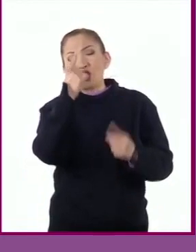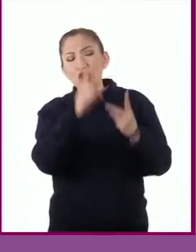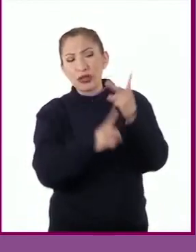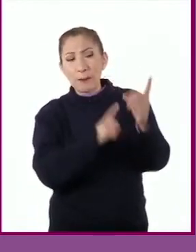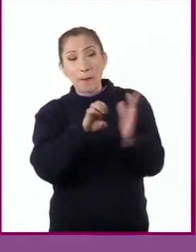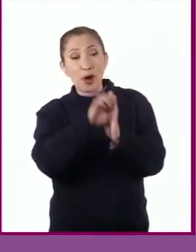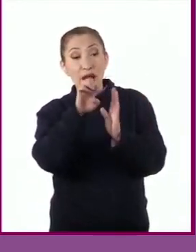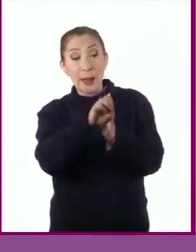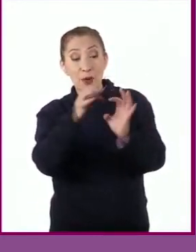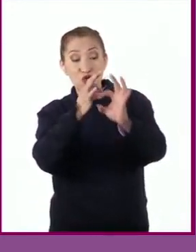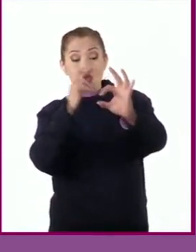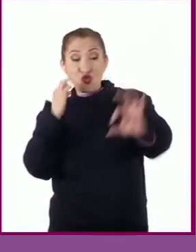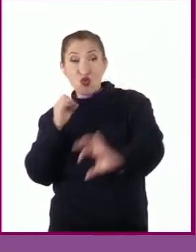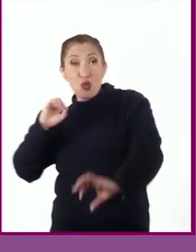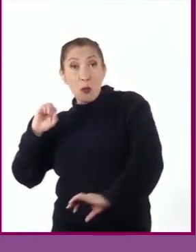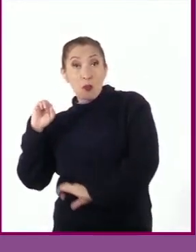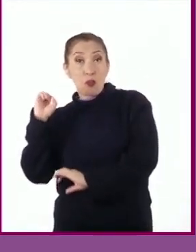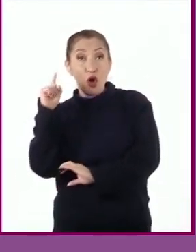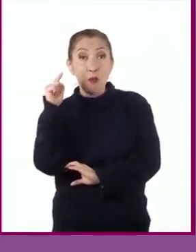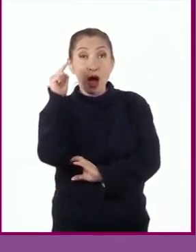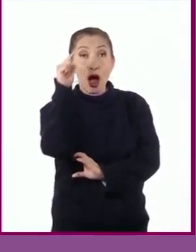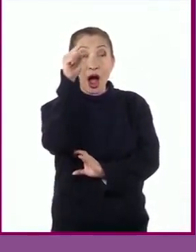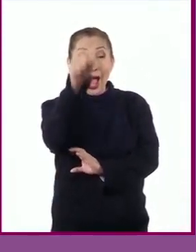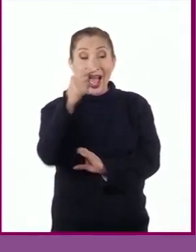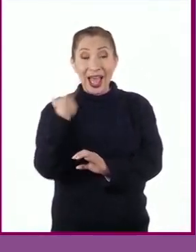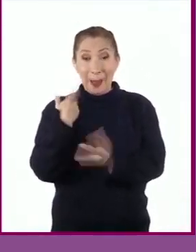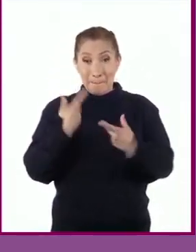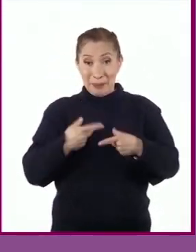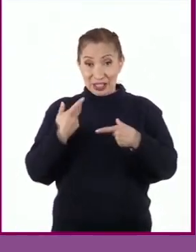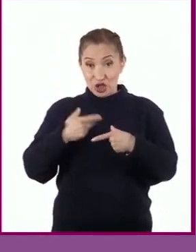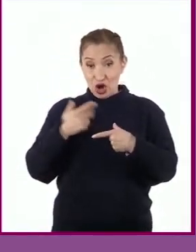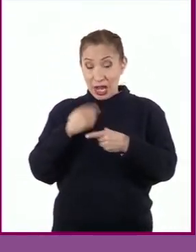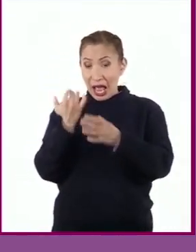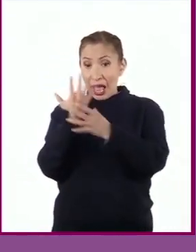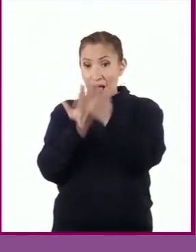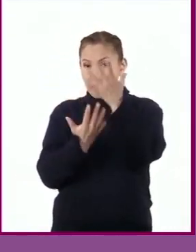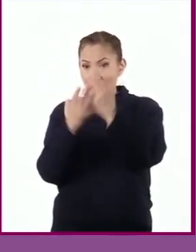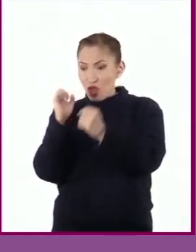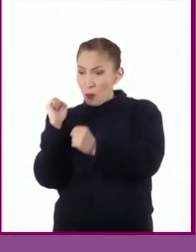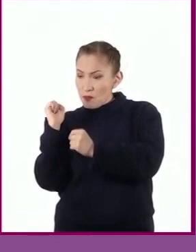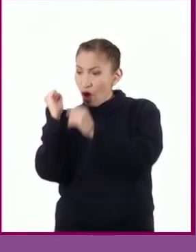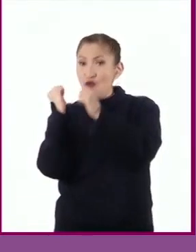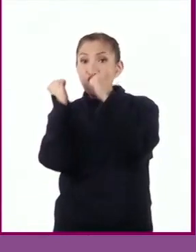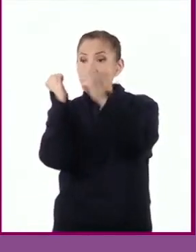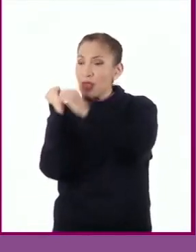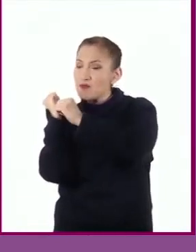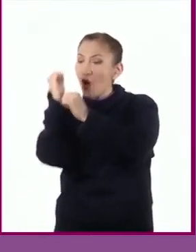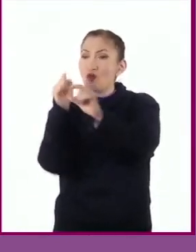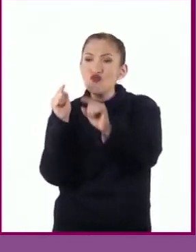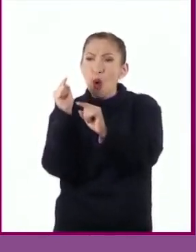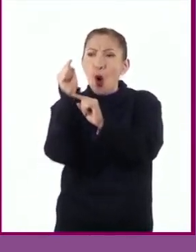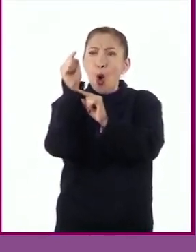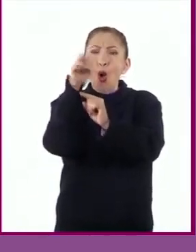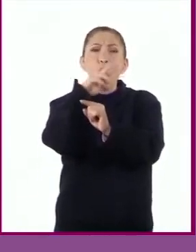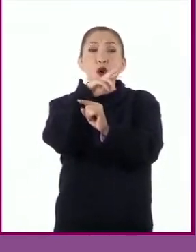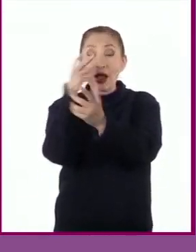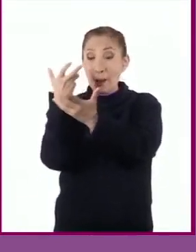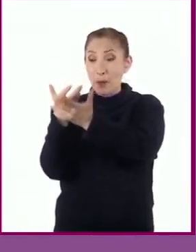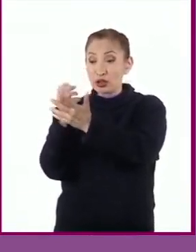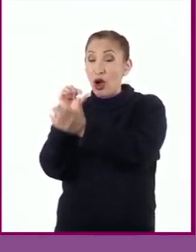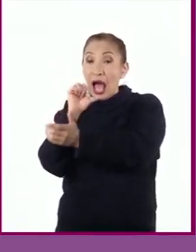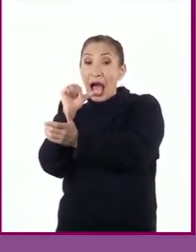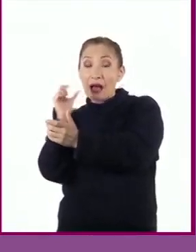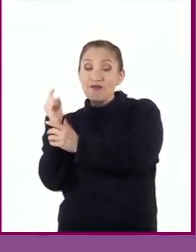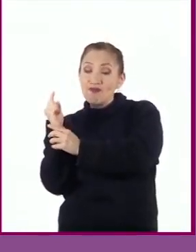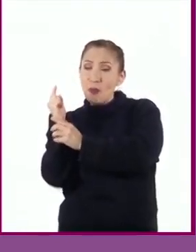deportes, como el lanzamiento de jabalina, el atleta ejerce con el brazo una fuerza sobre el proyectil y lo acelera, desde el reposo hasta